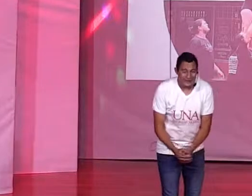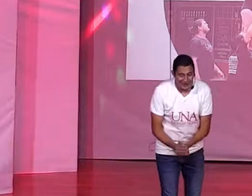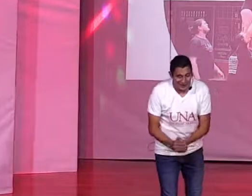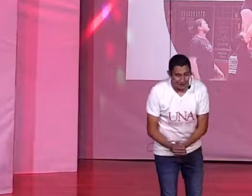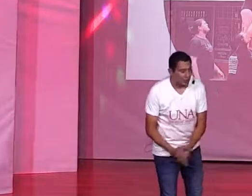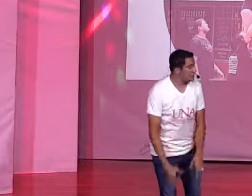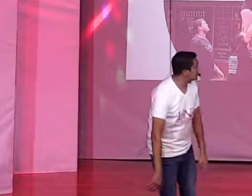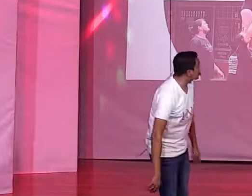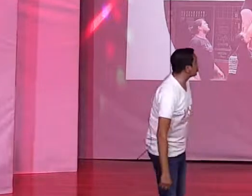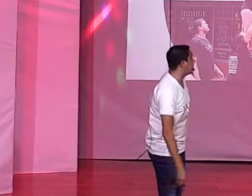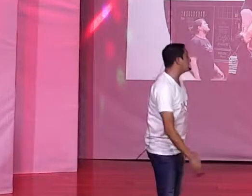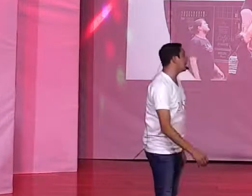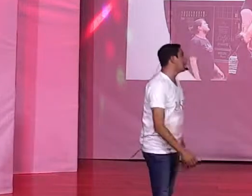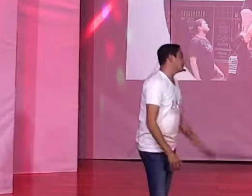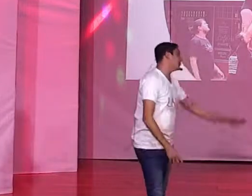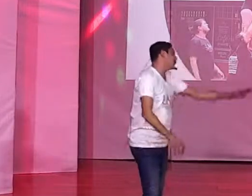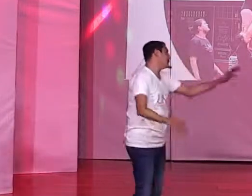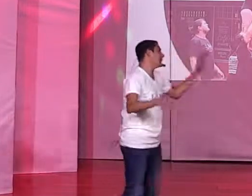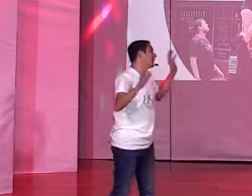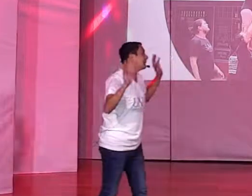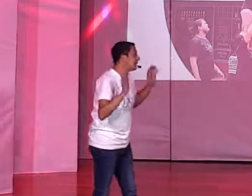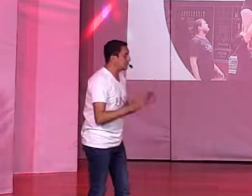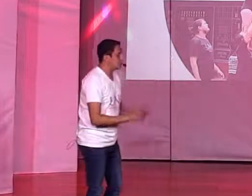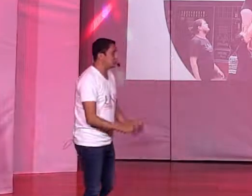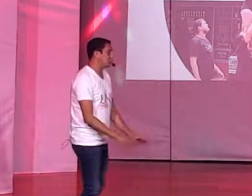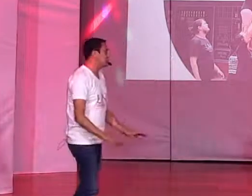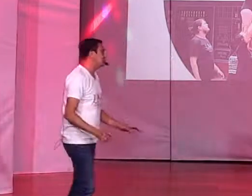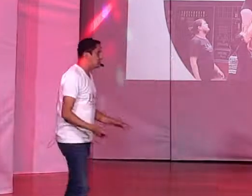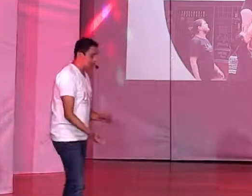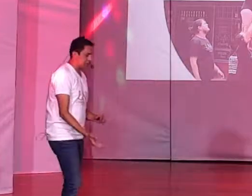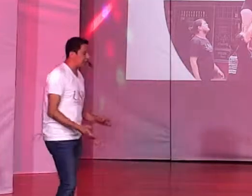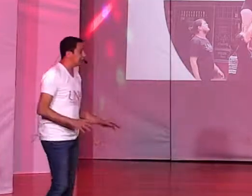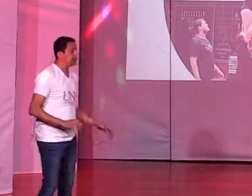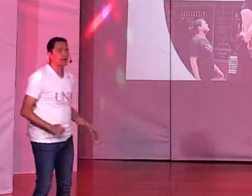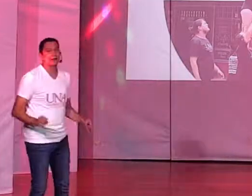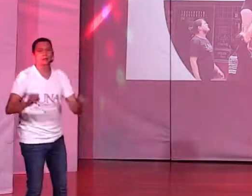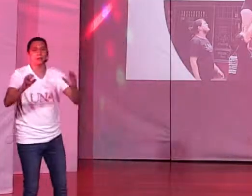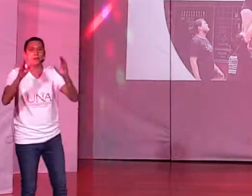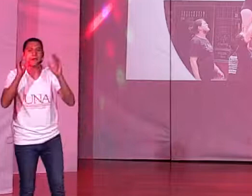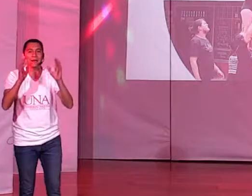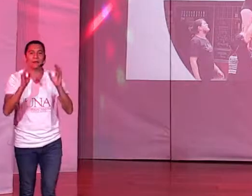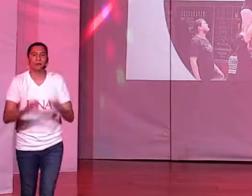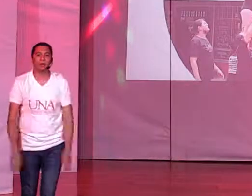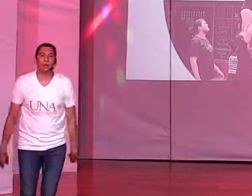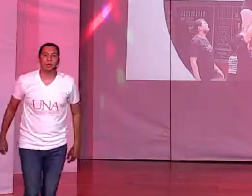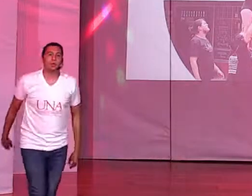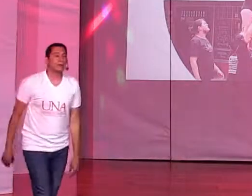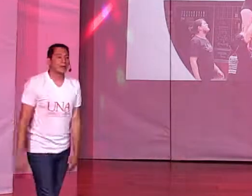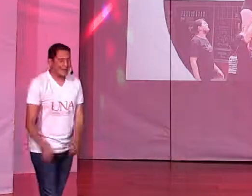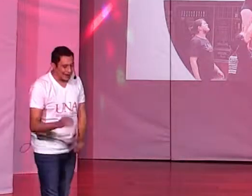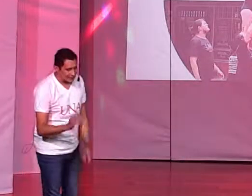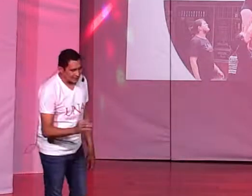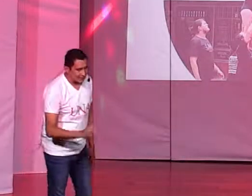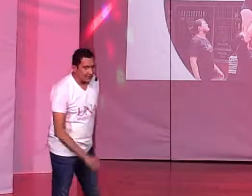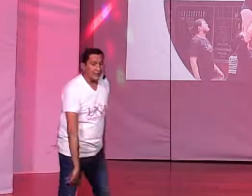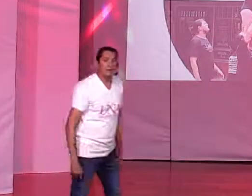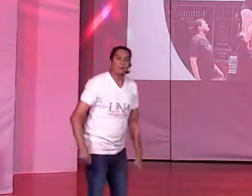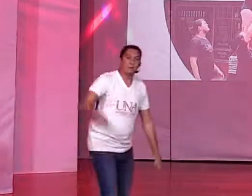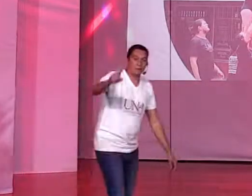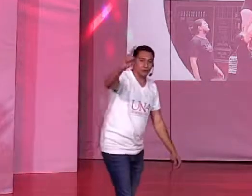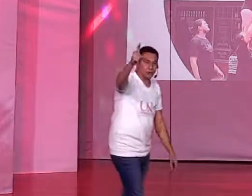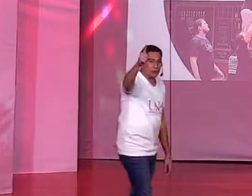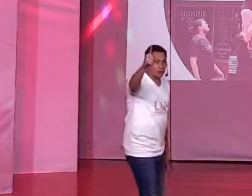hombre tenía la herramienta correcta. Yo no lo vi que agarrara ningún cuchillo, ni tijeras, sí, ni nada, sino que él agarró el hacha. Sí. El hacha. Así